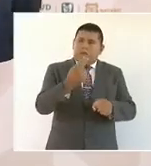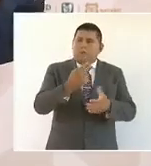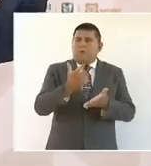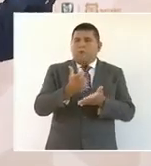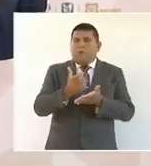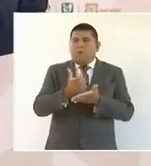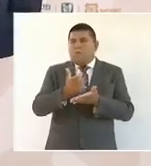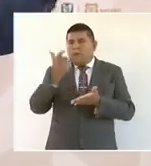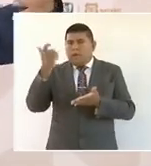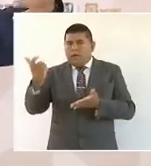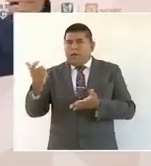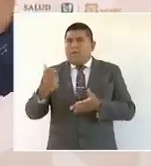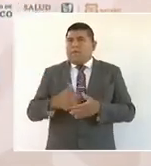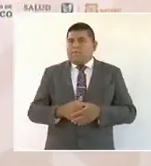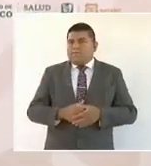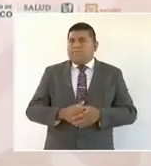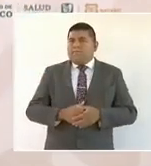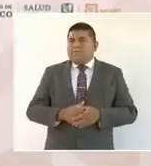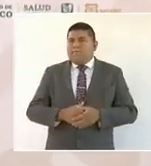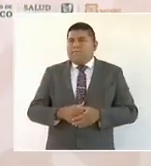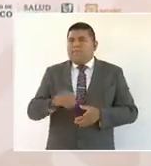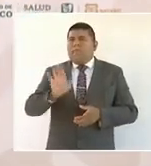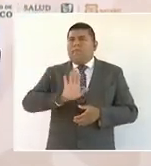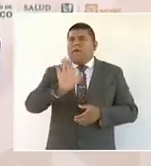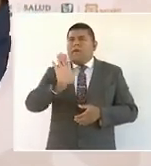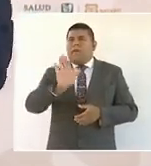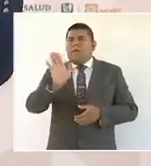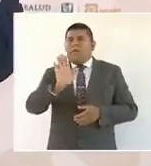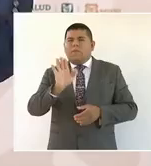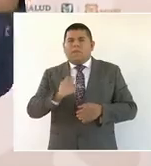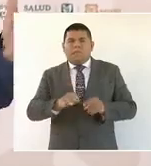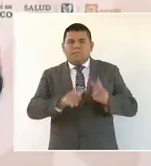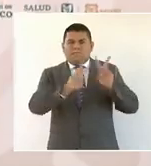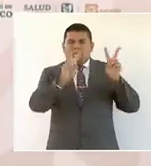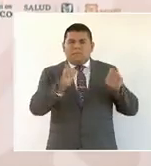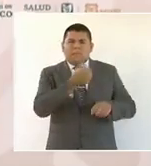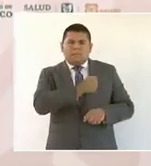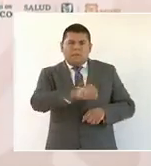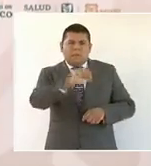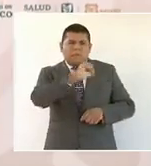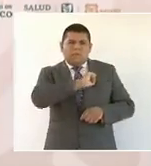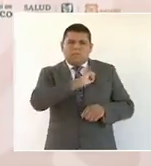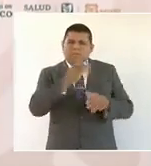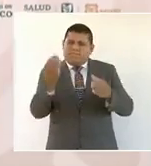Eso es la privatización, eso es el neoliberalismo.